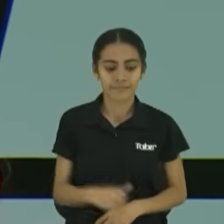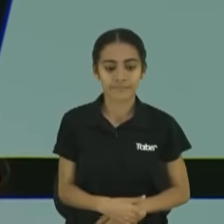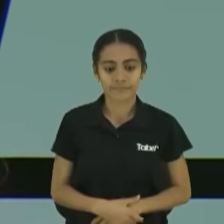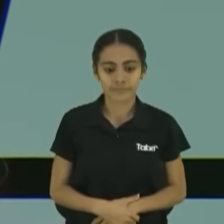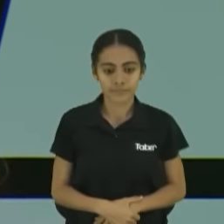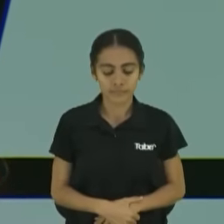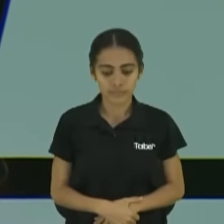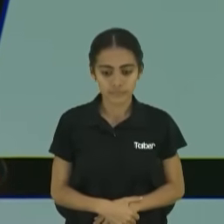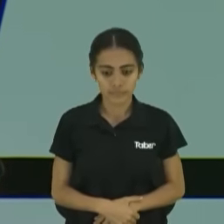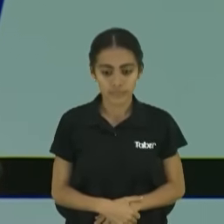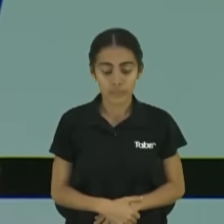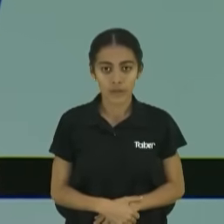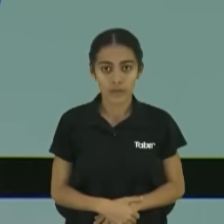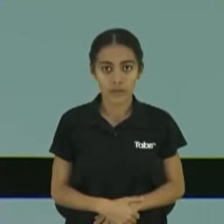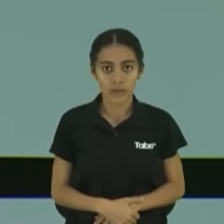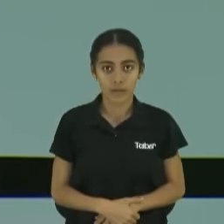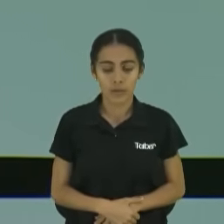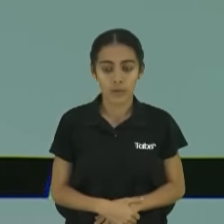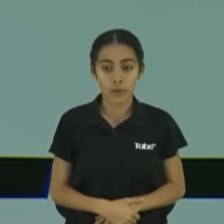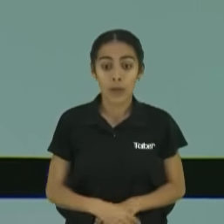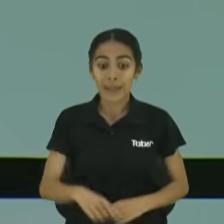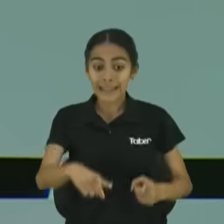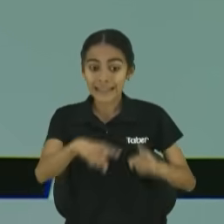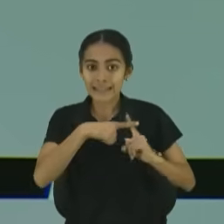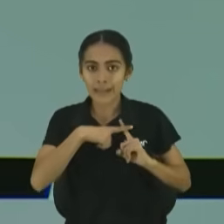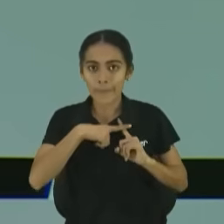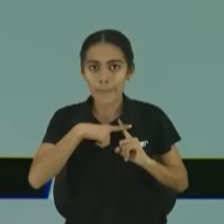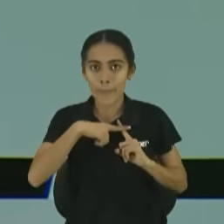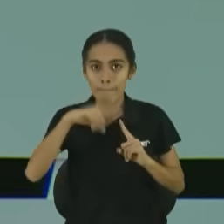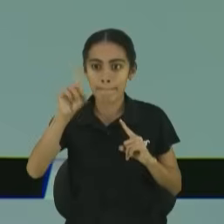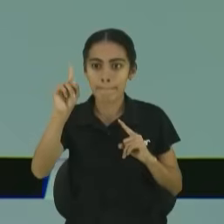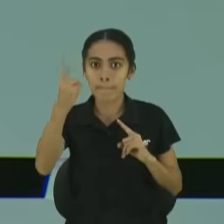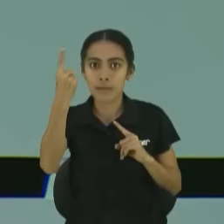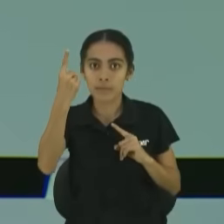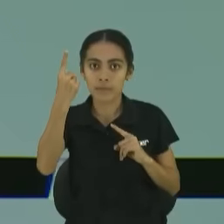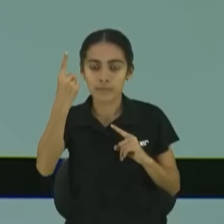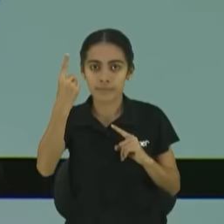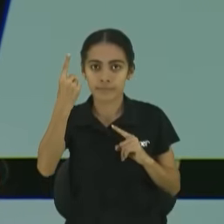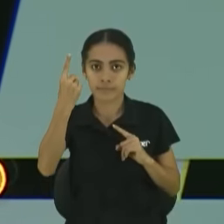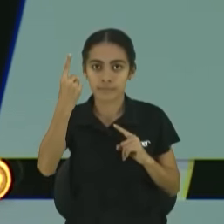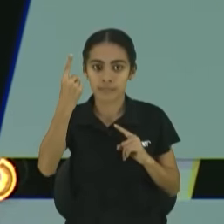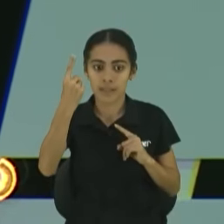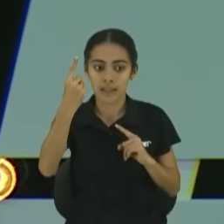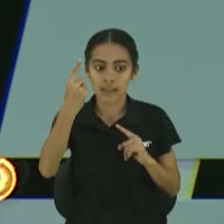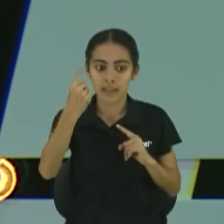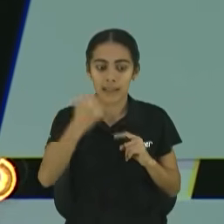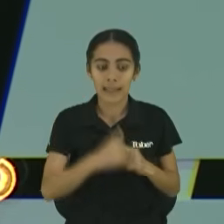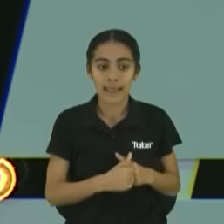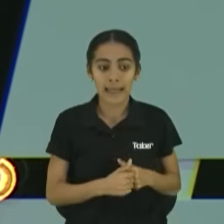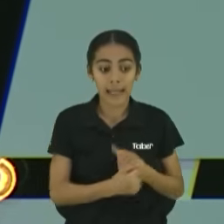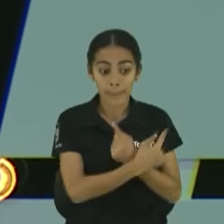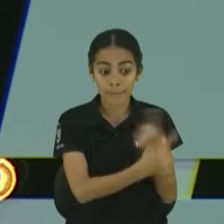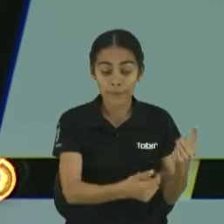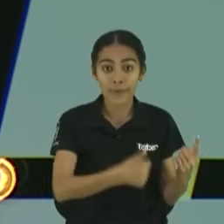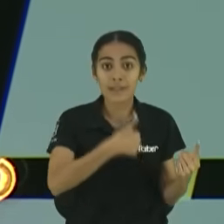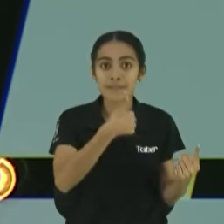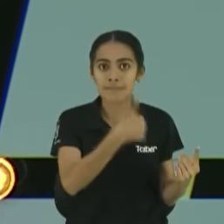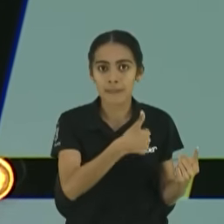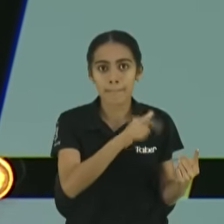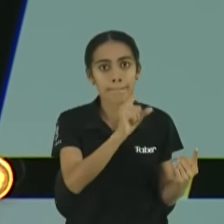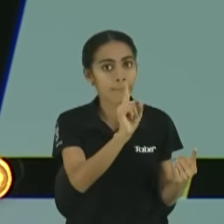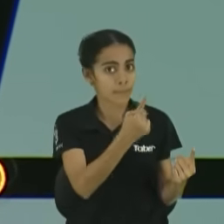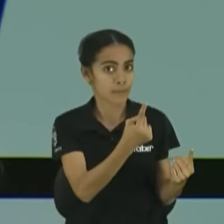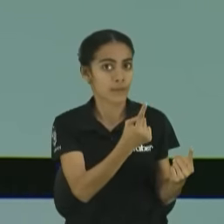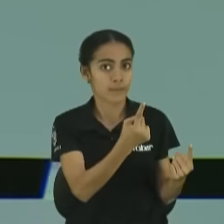Los cristianos priorizamos el bienestar de los demás. Les doy un ejemplo